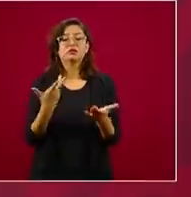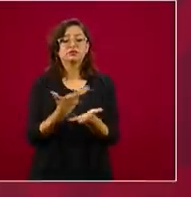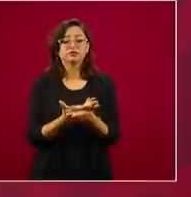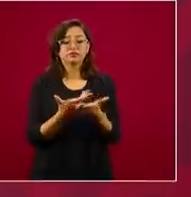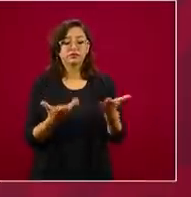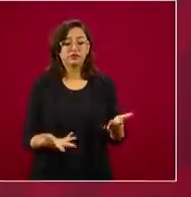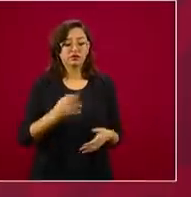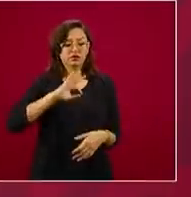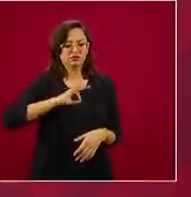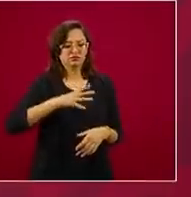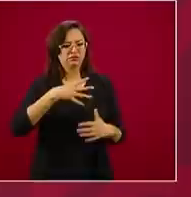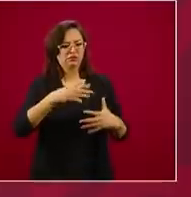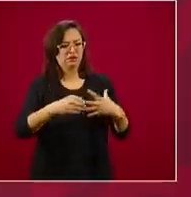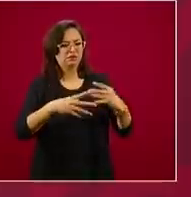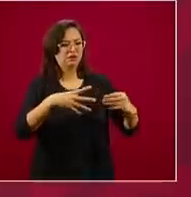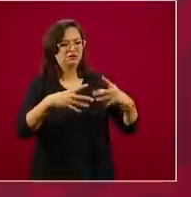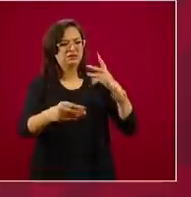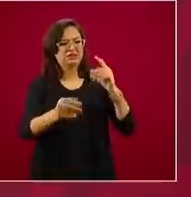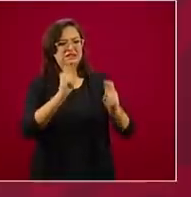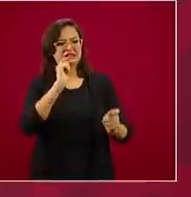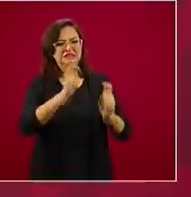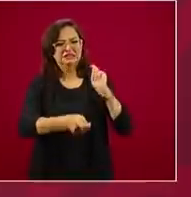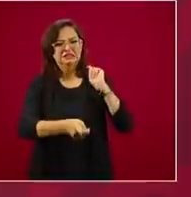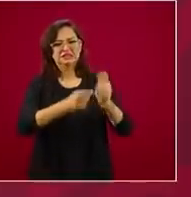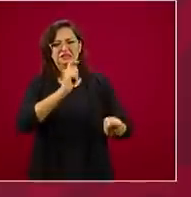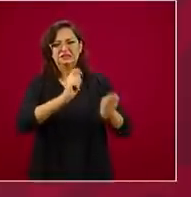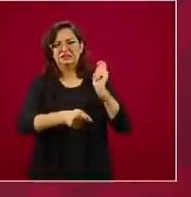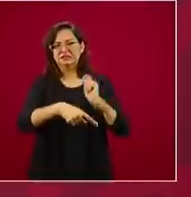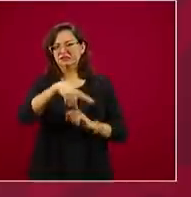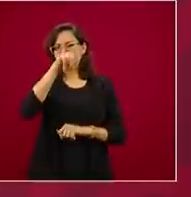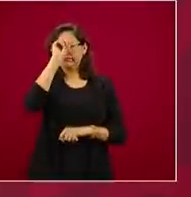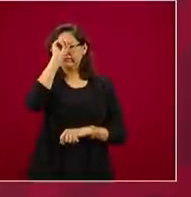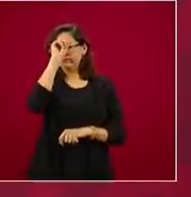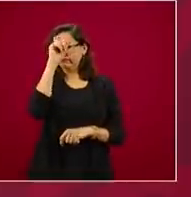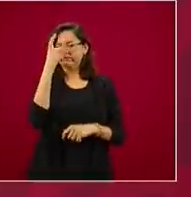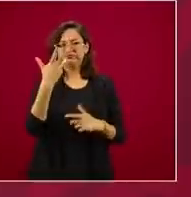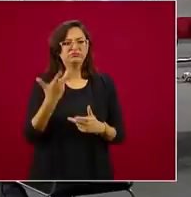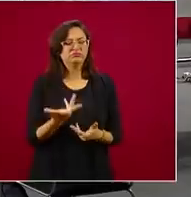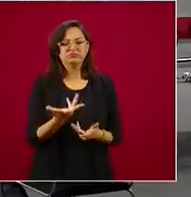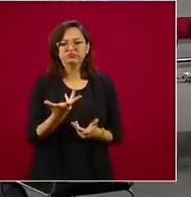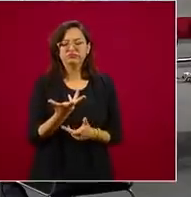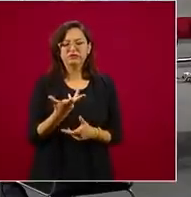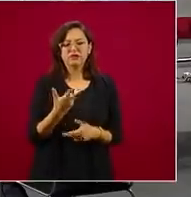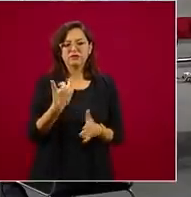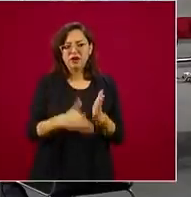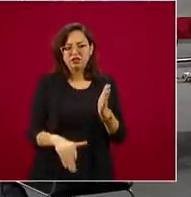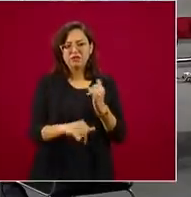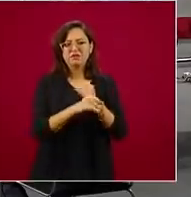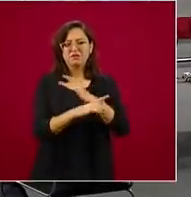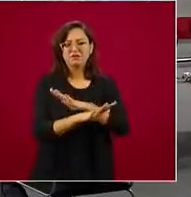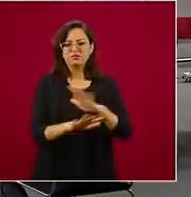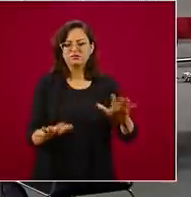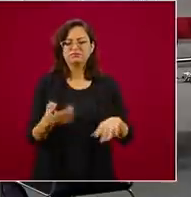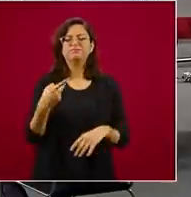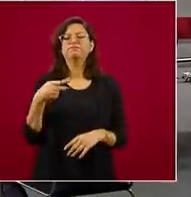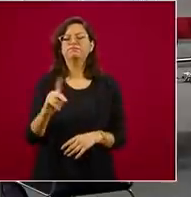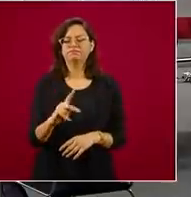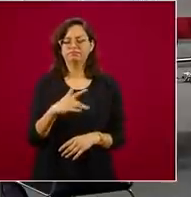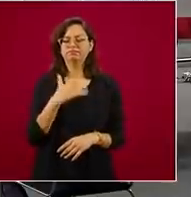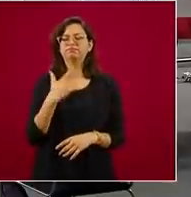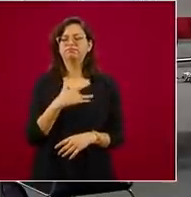y enigmático del que ignoramos mucho. Pero estoy seguro que